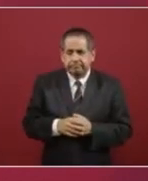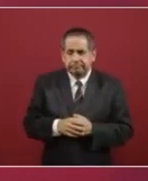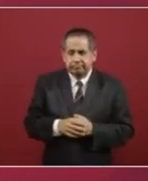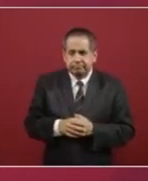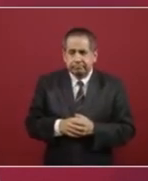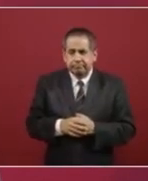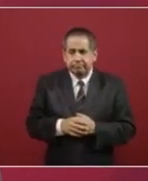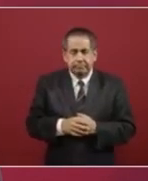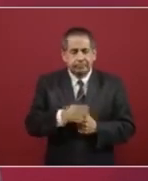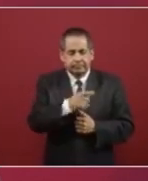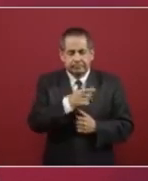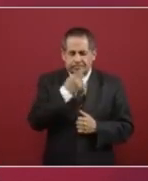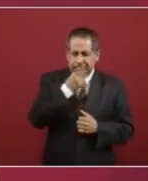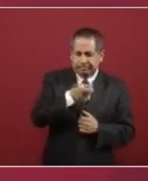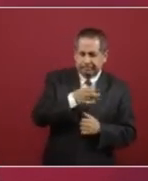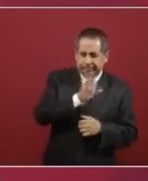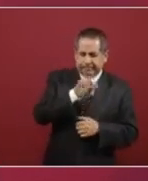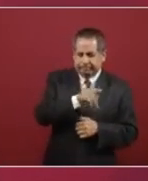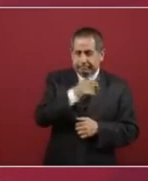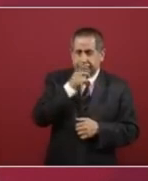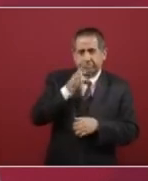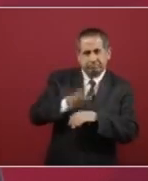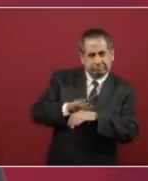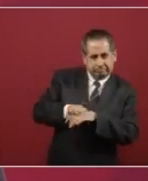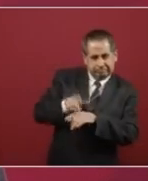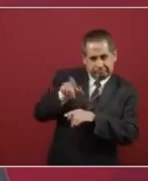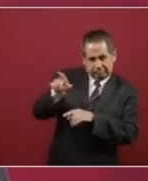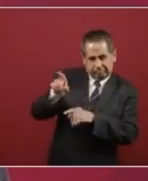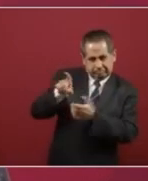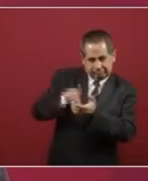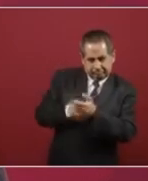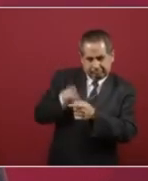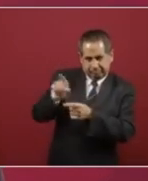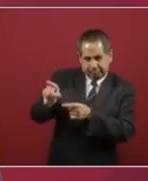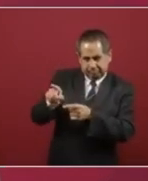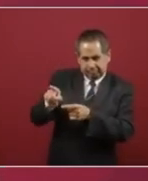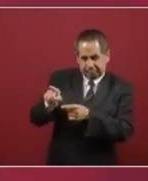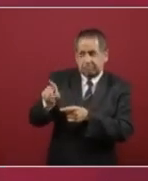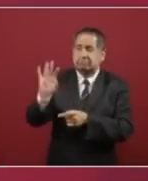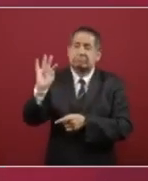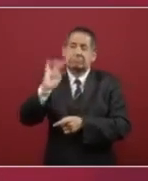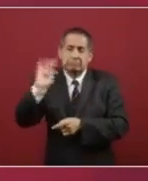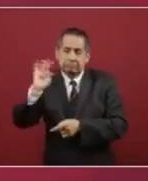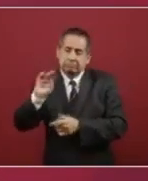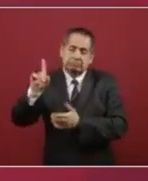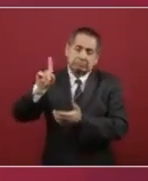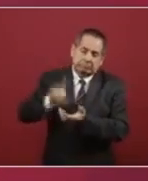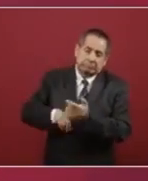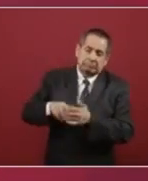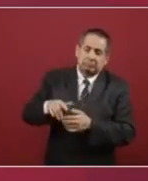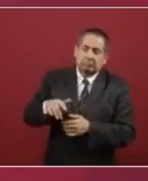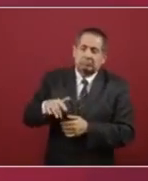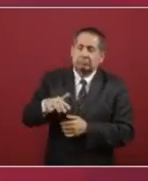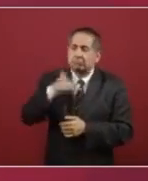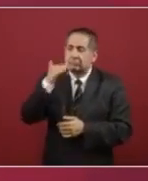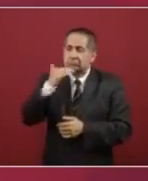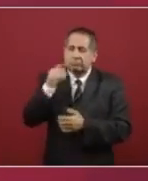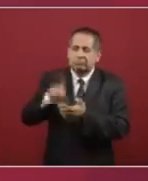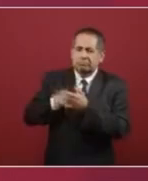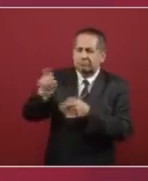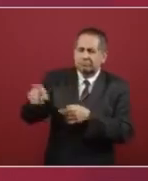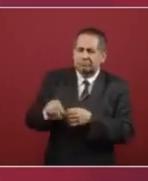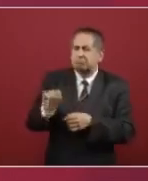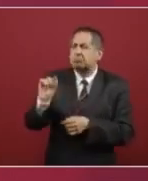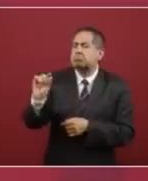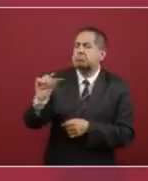Me estás insinuando de que va a haber o que puede haber corrupción, pero